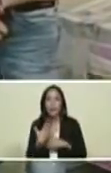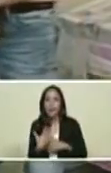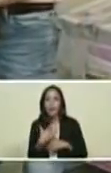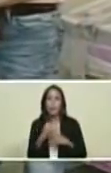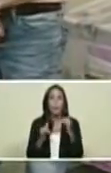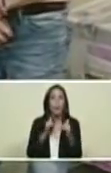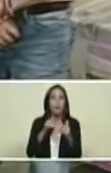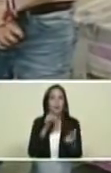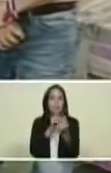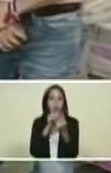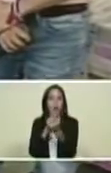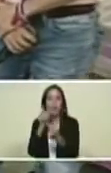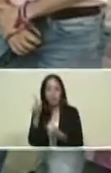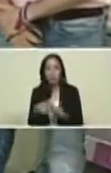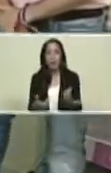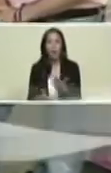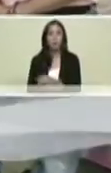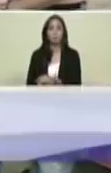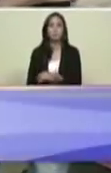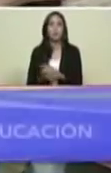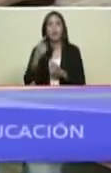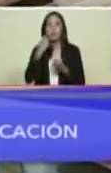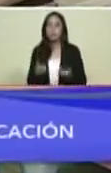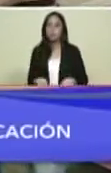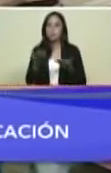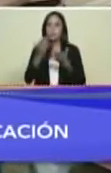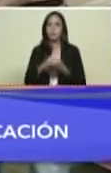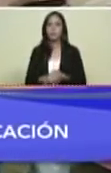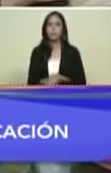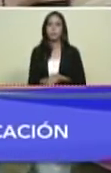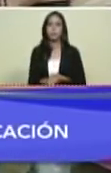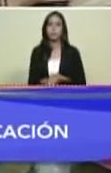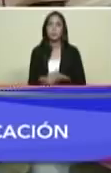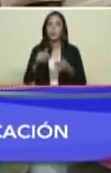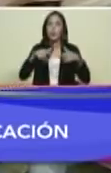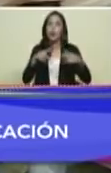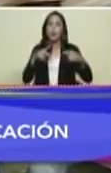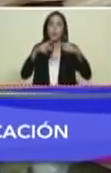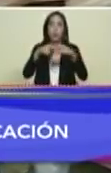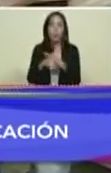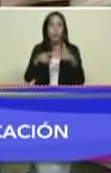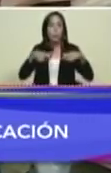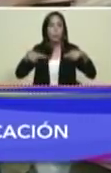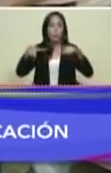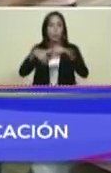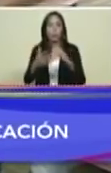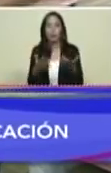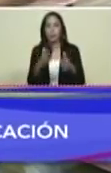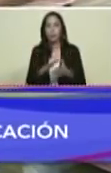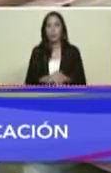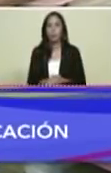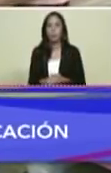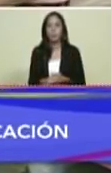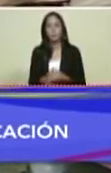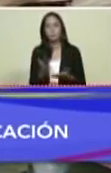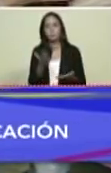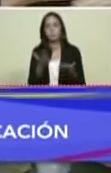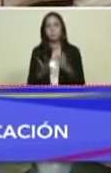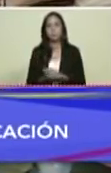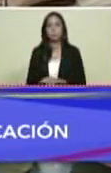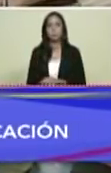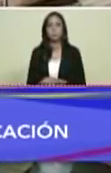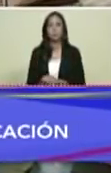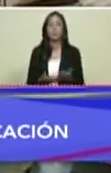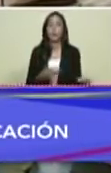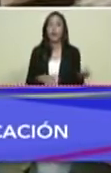que le estamos entregando a nuestro pueblo. Simoncito que tiene nada más y nada menos